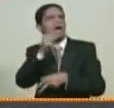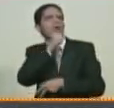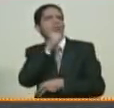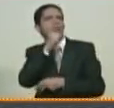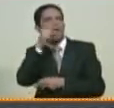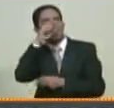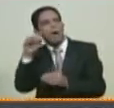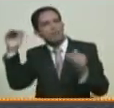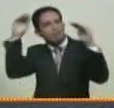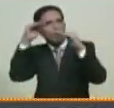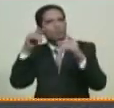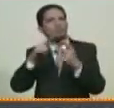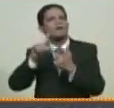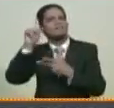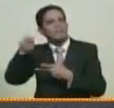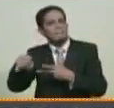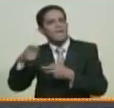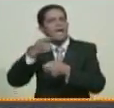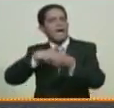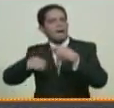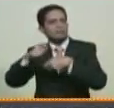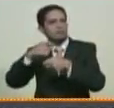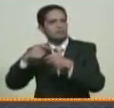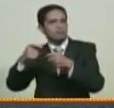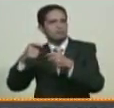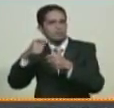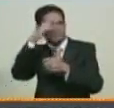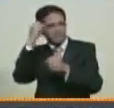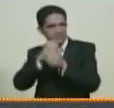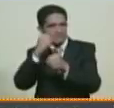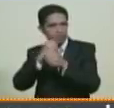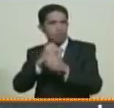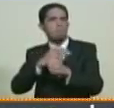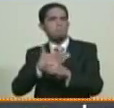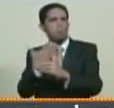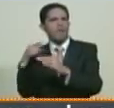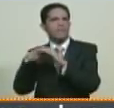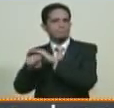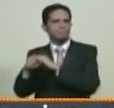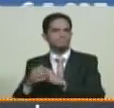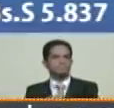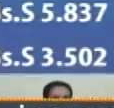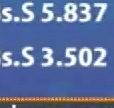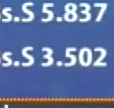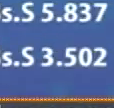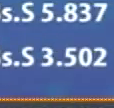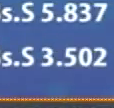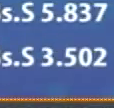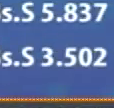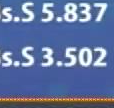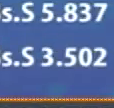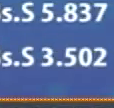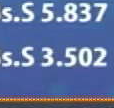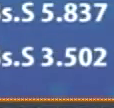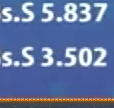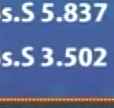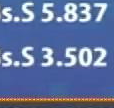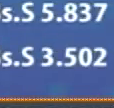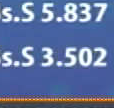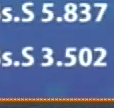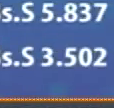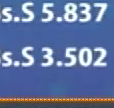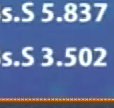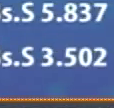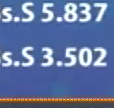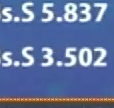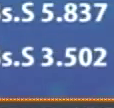y en las cajas de ahorros podrán adquirir lingotes de 25 gramos a un costo de 5 mil 837